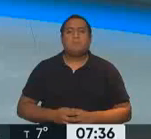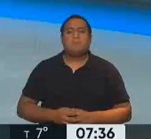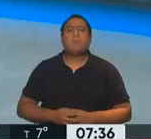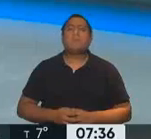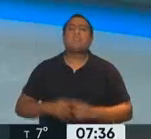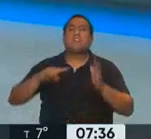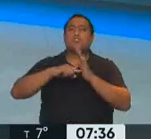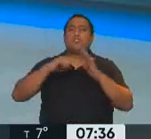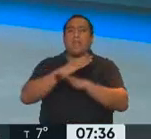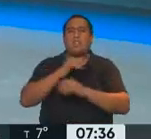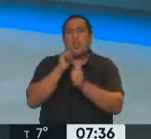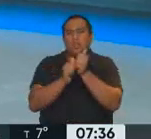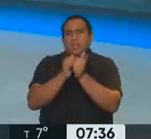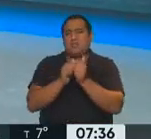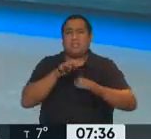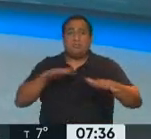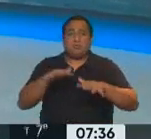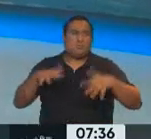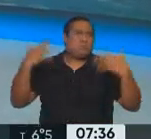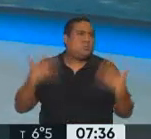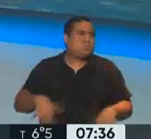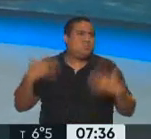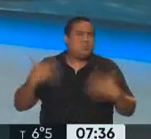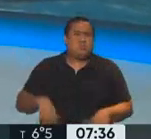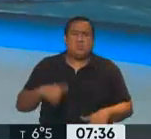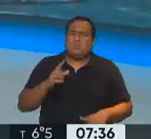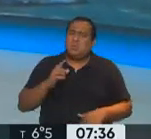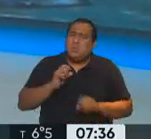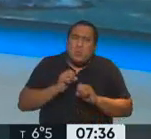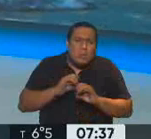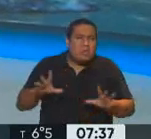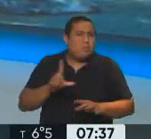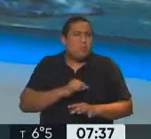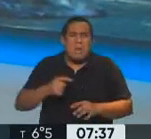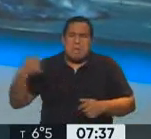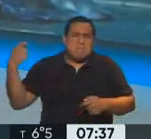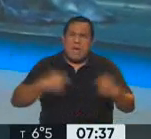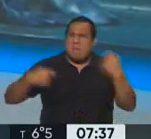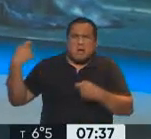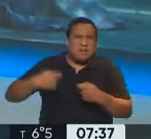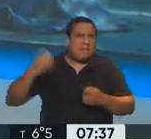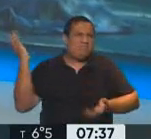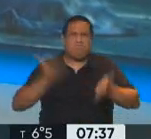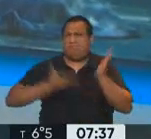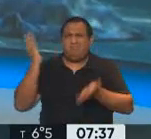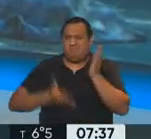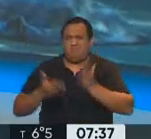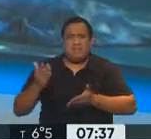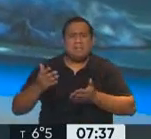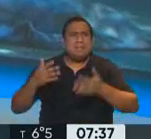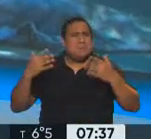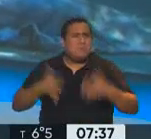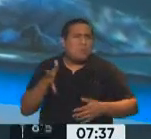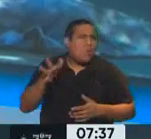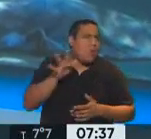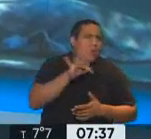la ciudad de rosario enfrenta lamentablemente una situación que duele la cantidad de hechos de crímenes de violencia que casi diariamente